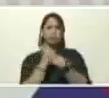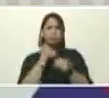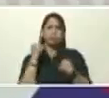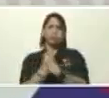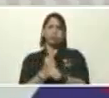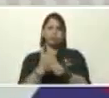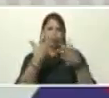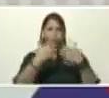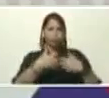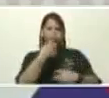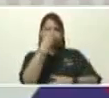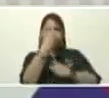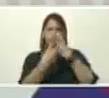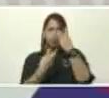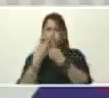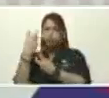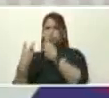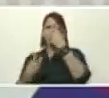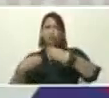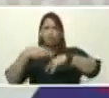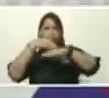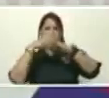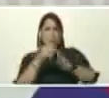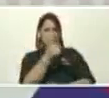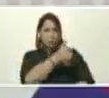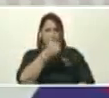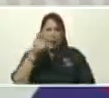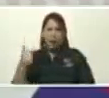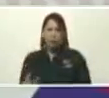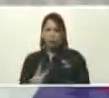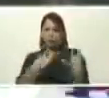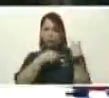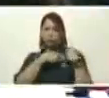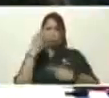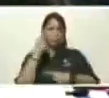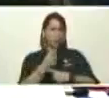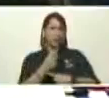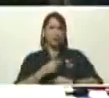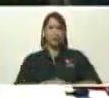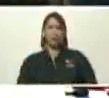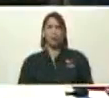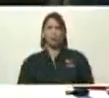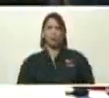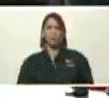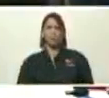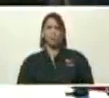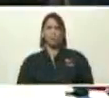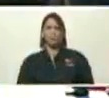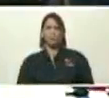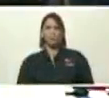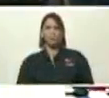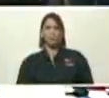empresa, ministerio por ministerio. Tome nota, ministro.